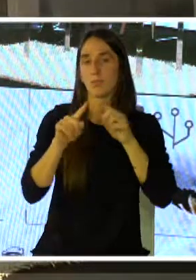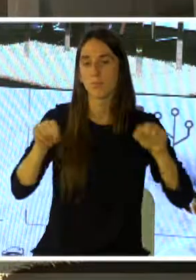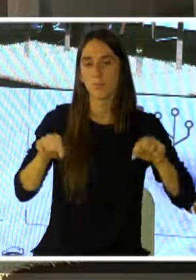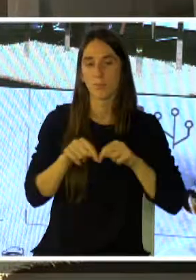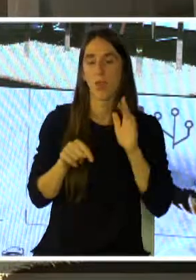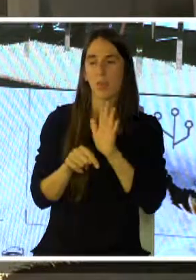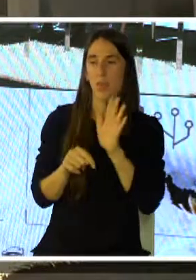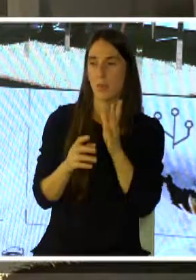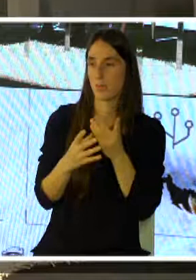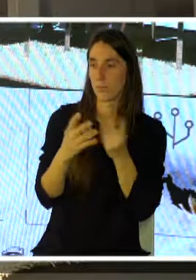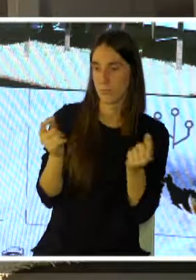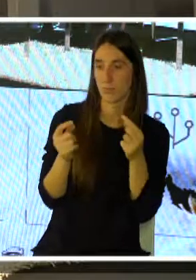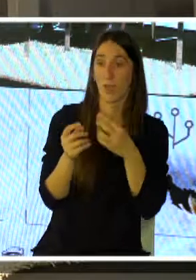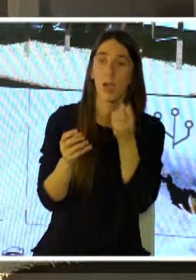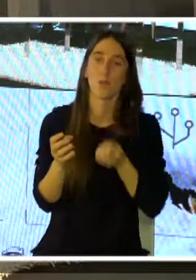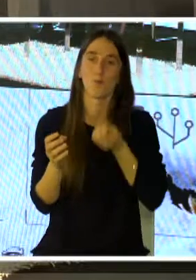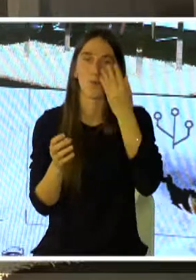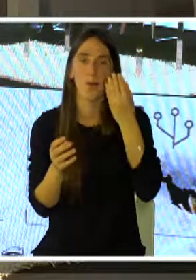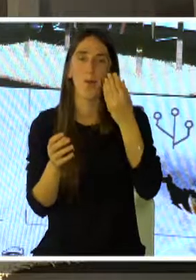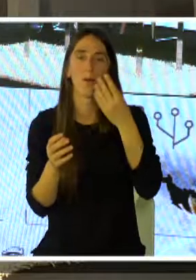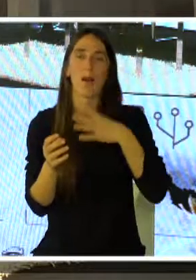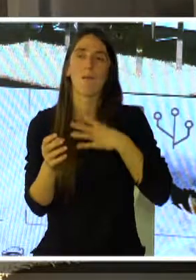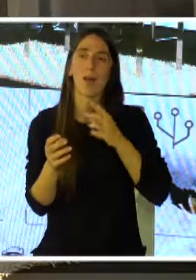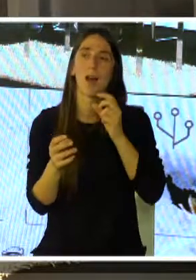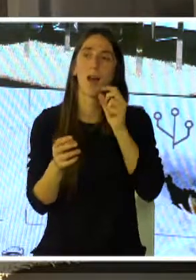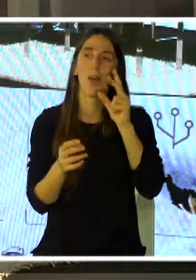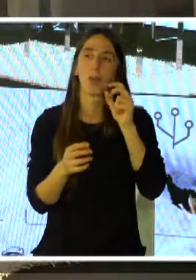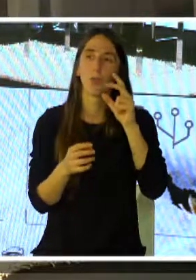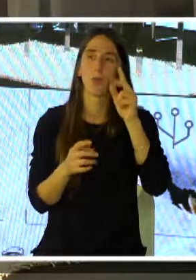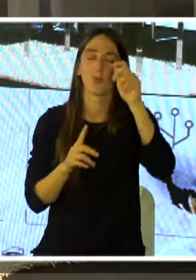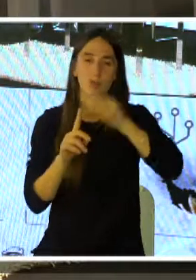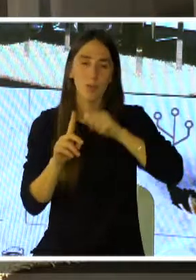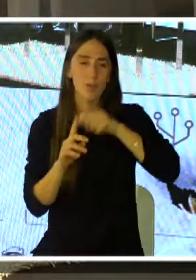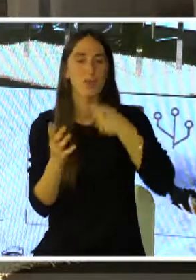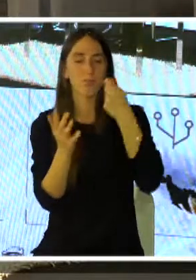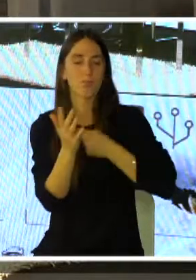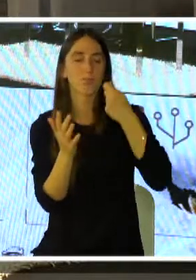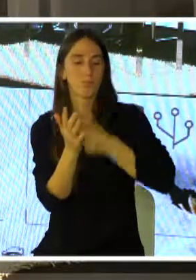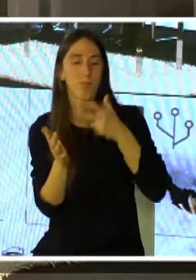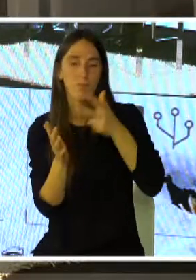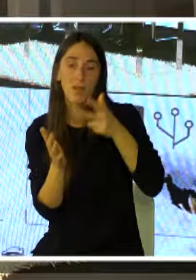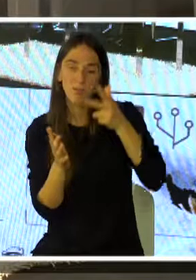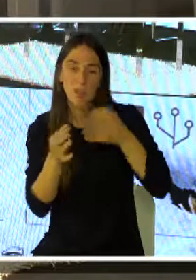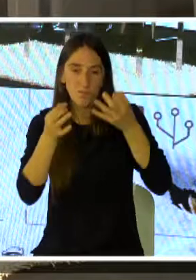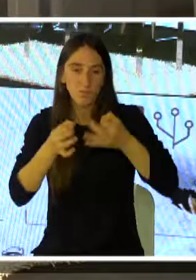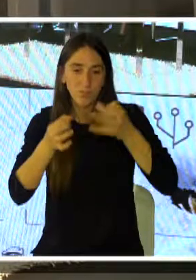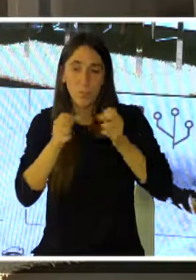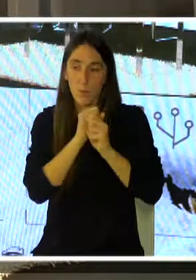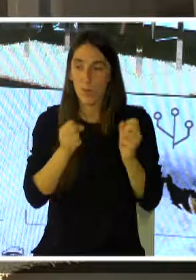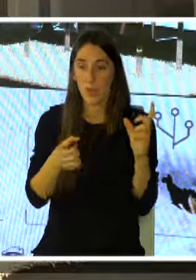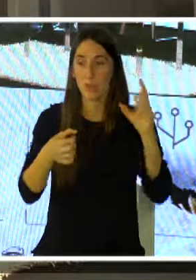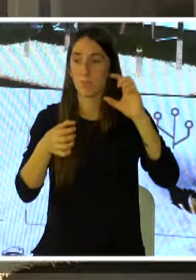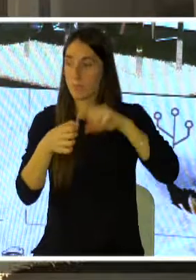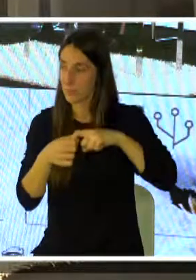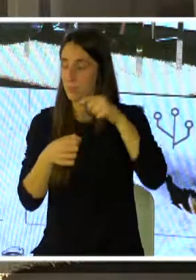que era algo novedoso, los que tenían 12 meses pagando en fecha podían adherirse a este nuevo plan,